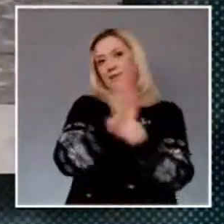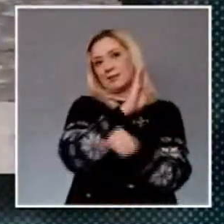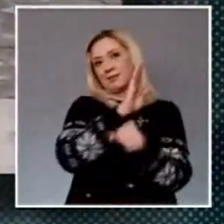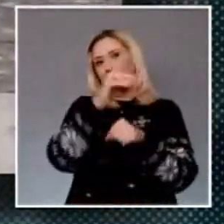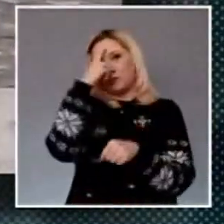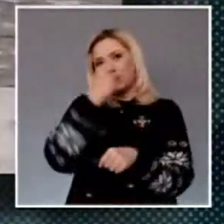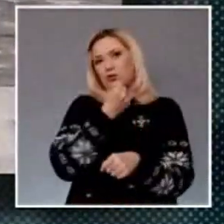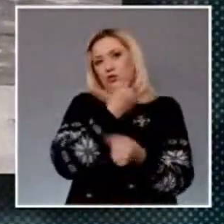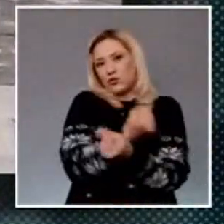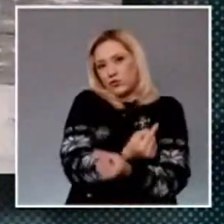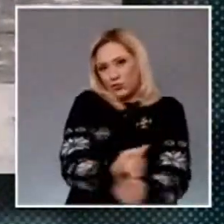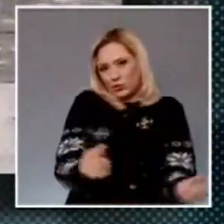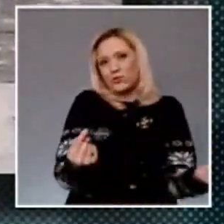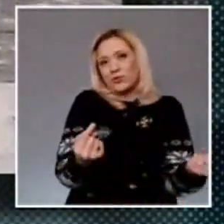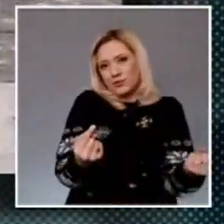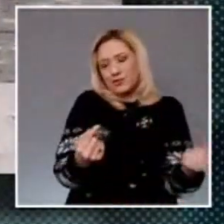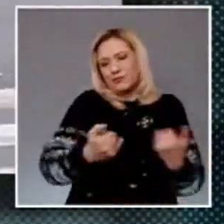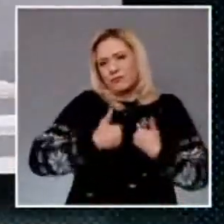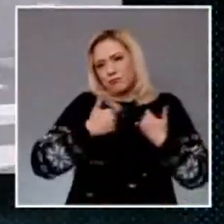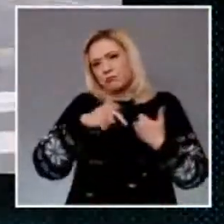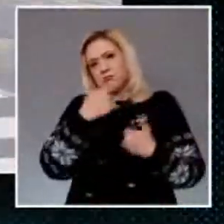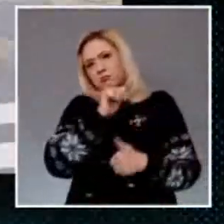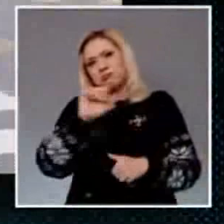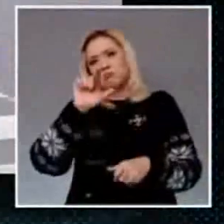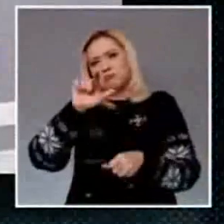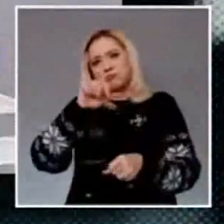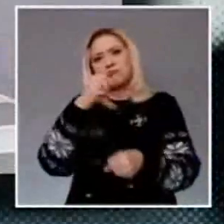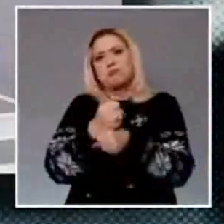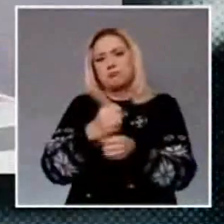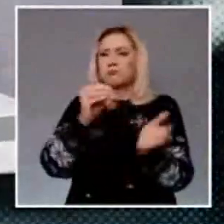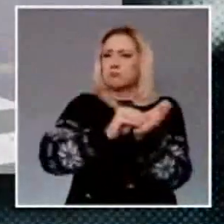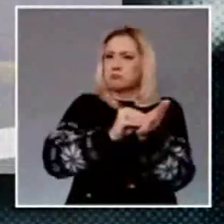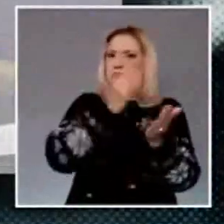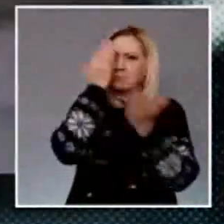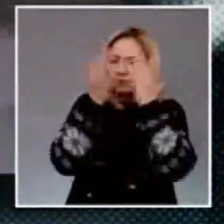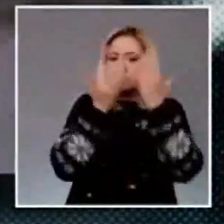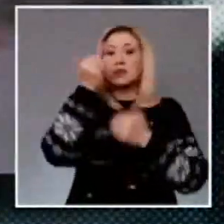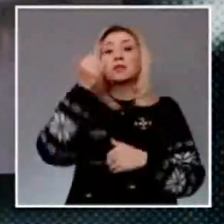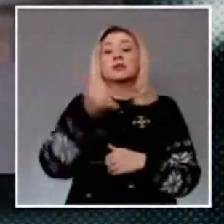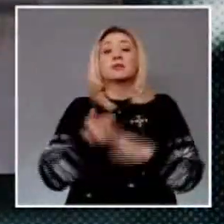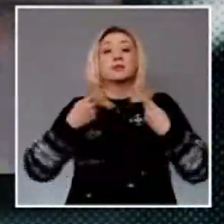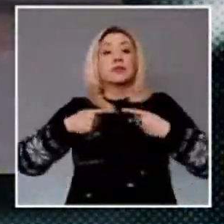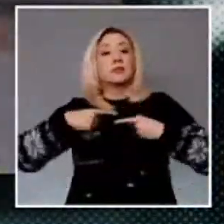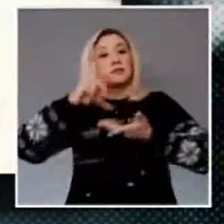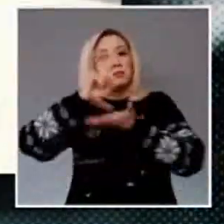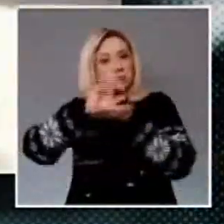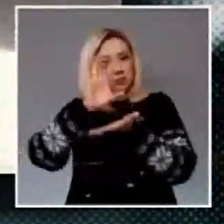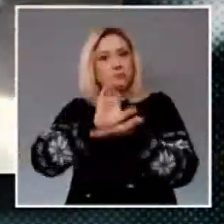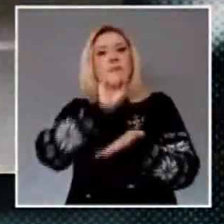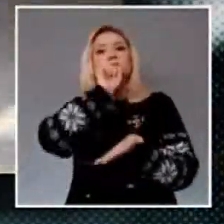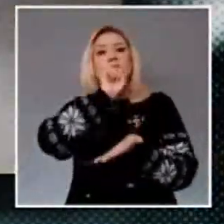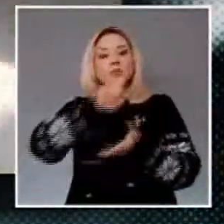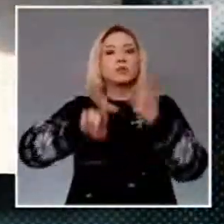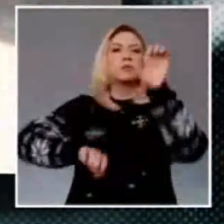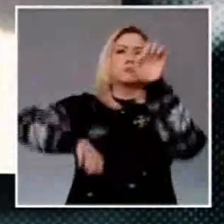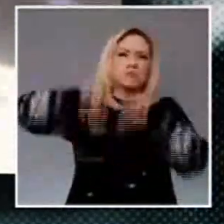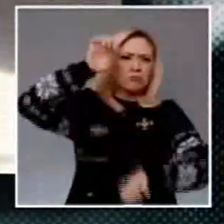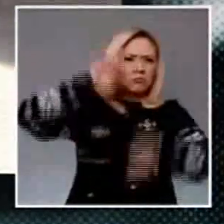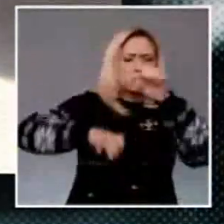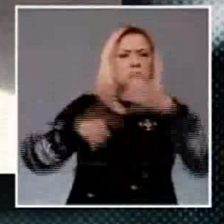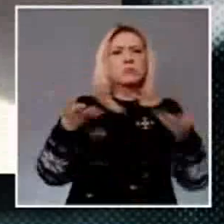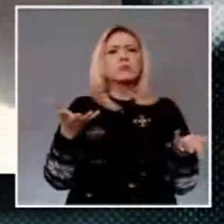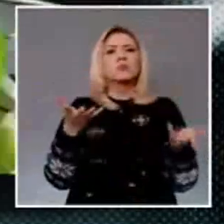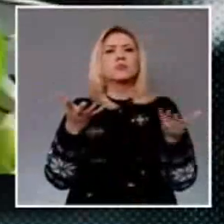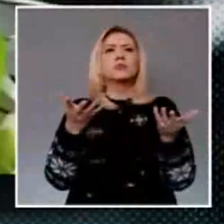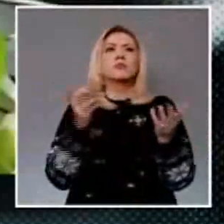edad o mayores que aún estudian, así como personas con discapacidad, adultos mayores y cónyuges o concubinos que